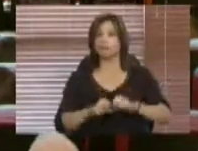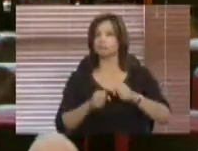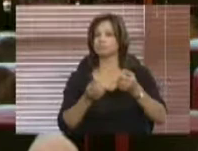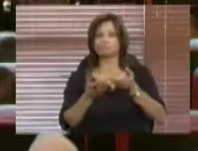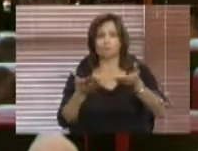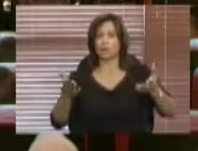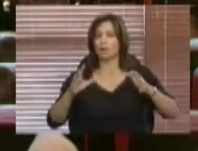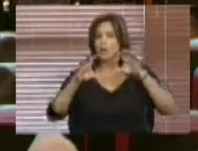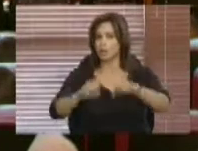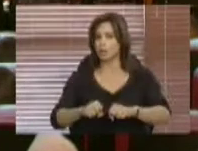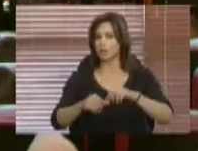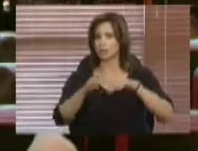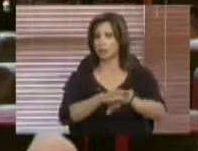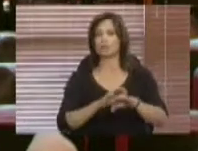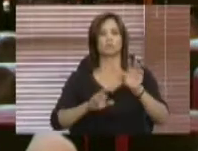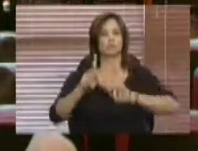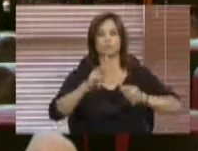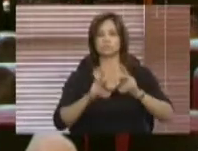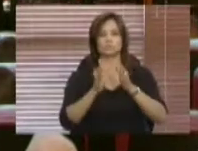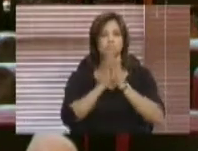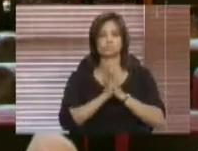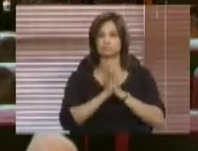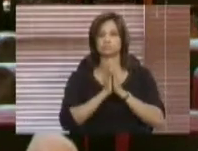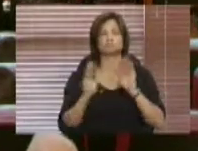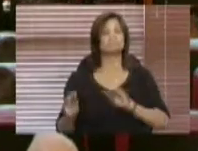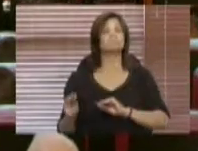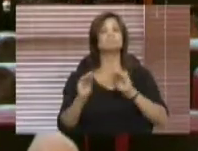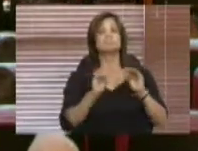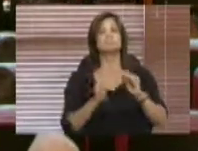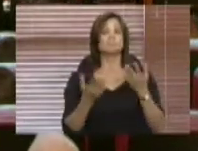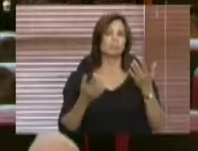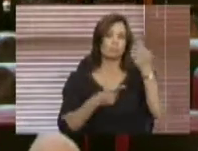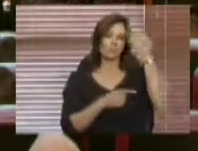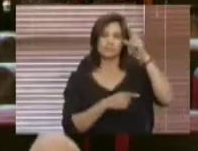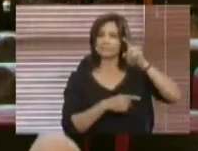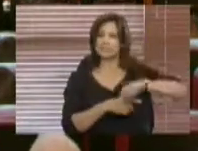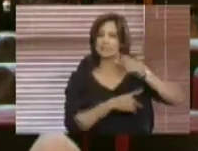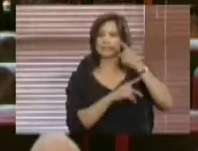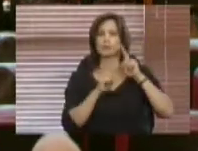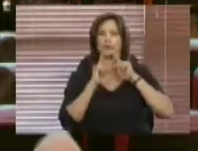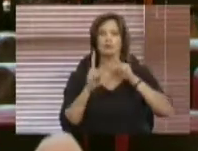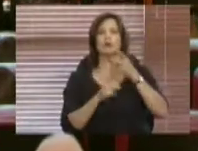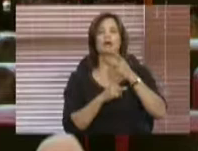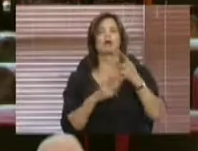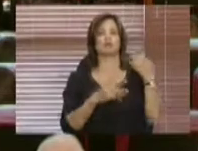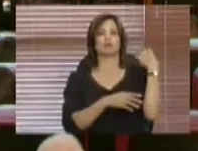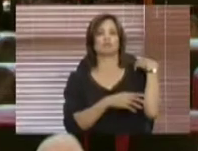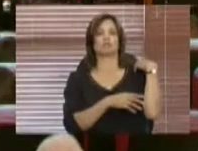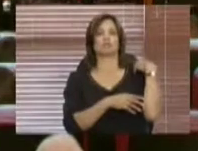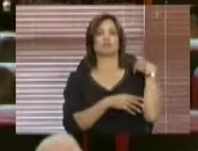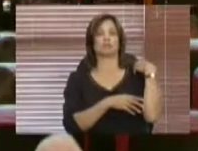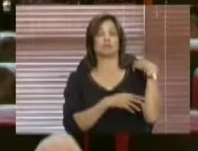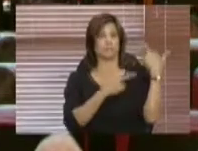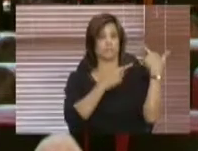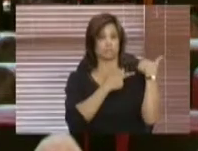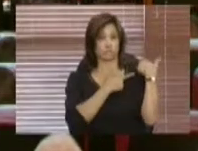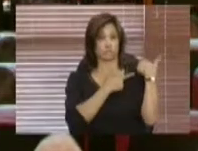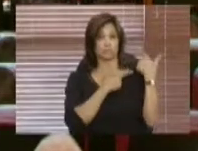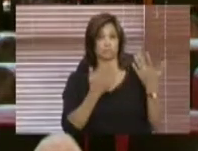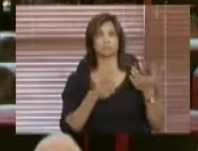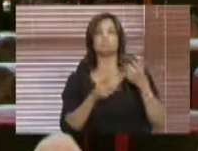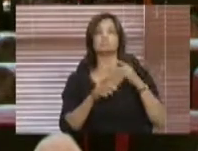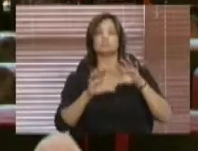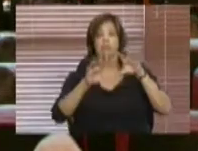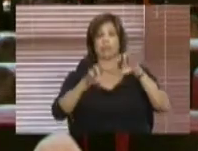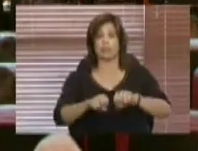de los bienes de una persona solicitada en extradición, puesto que se requiere una orden de una autoridad judicial competente. La